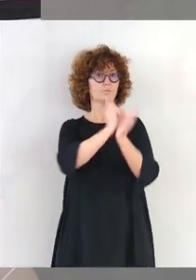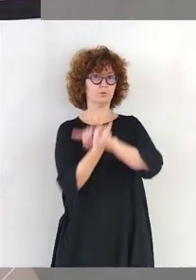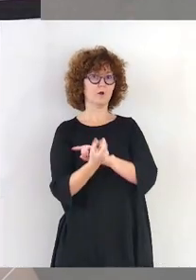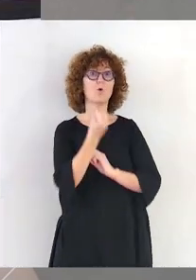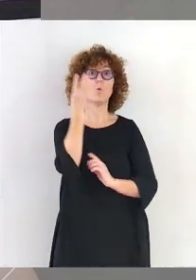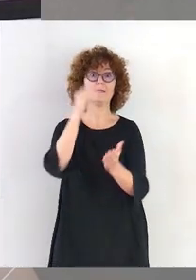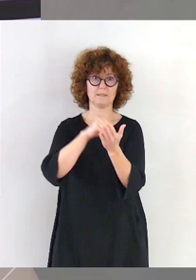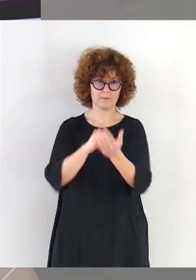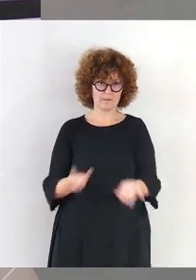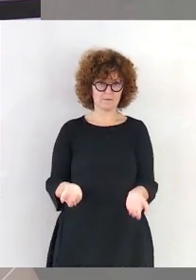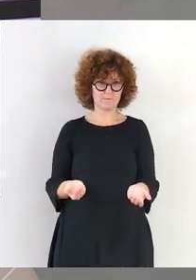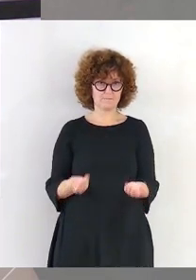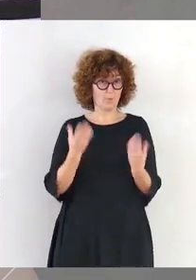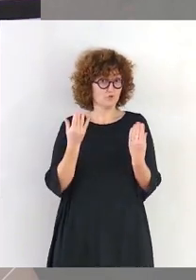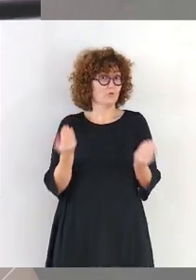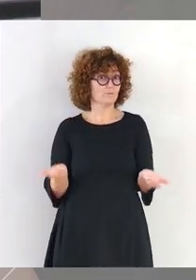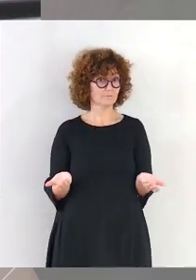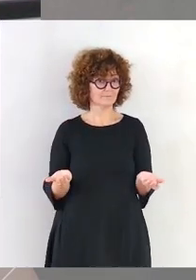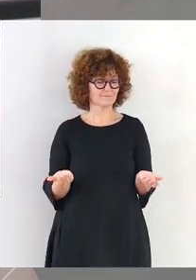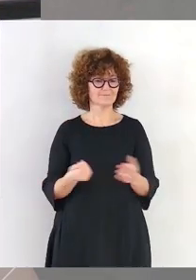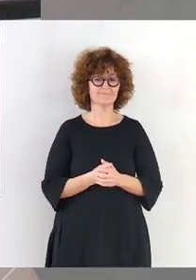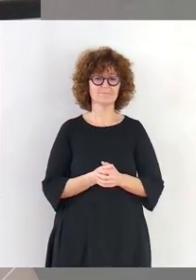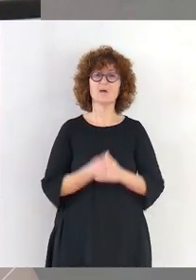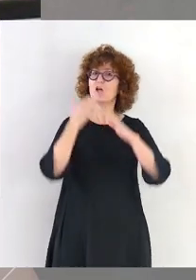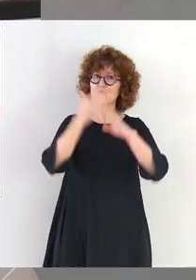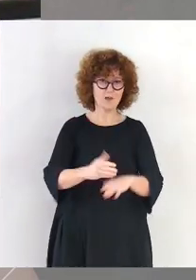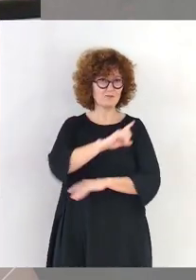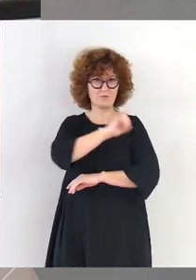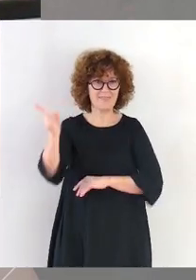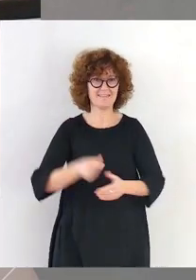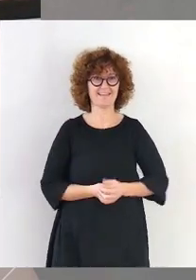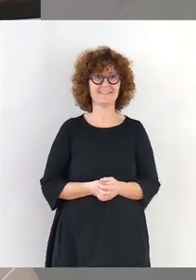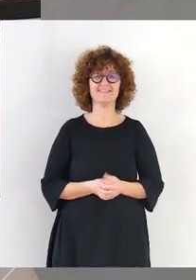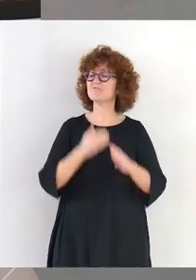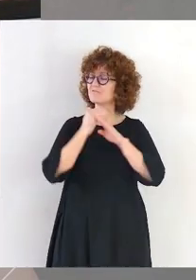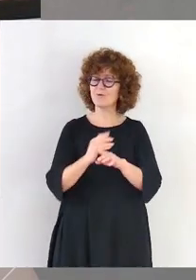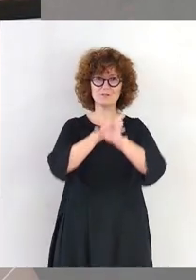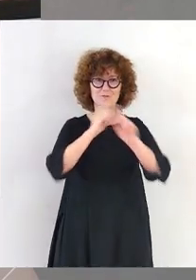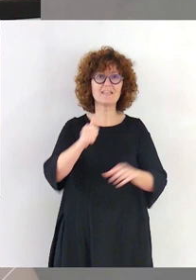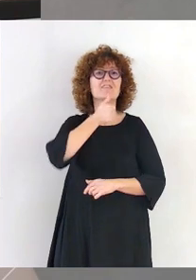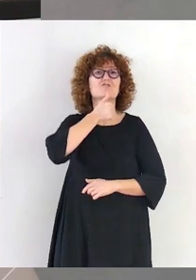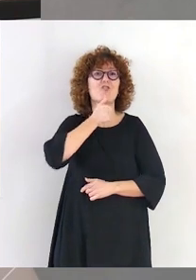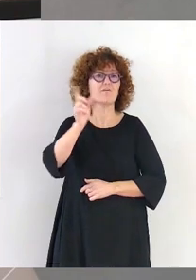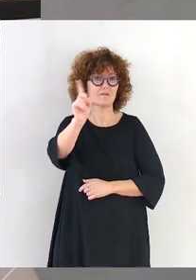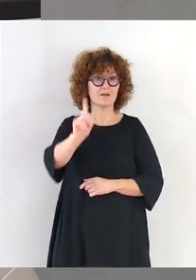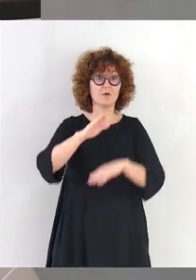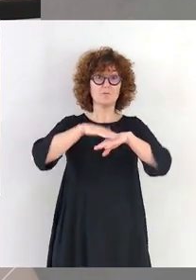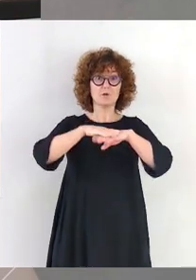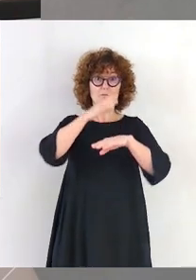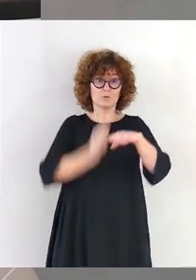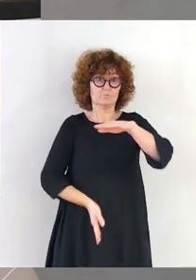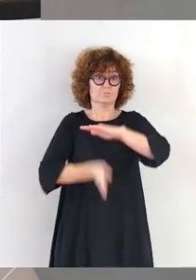veces cuánto mucho pues no es lo suficiente no es lo suficiente todavía no Por qué Porque Seguimos